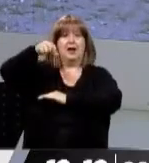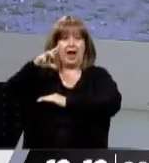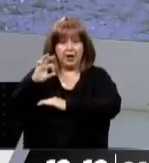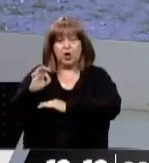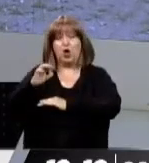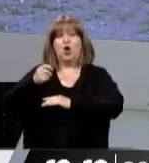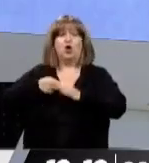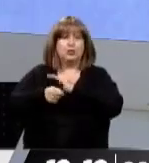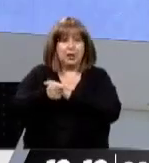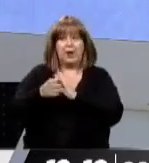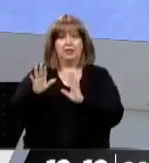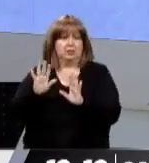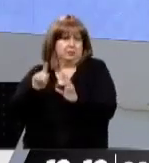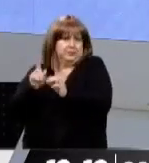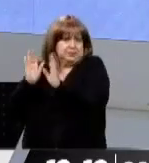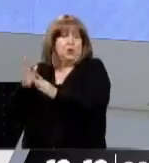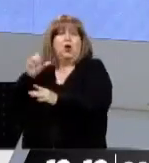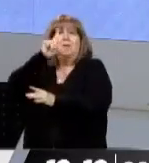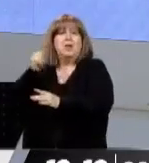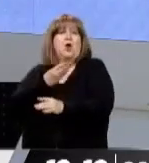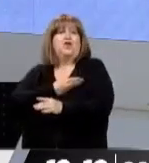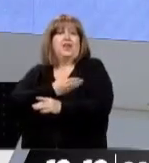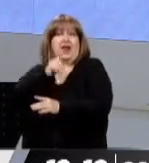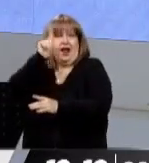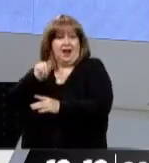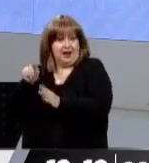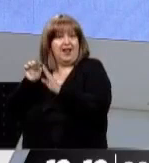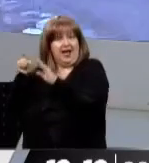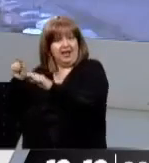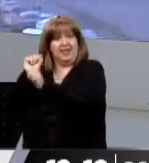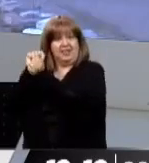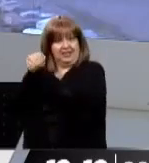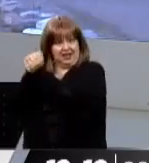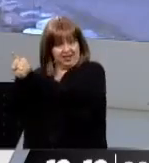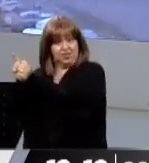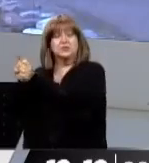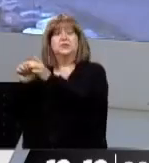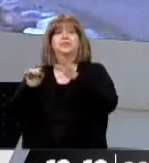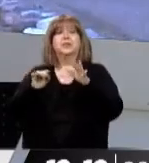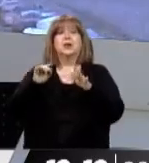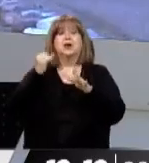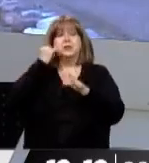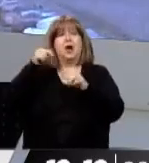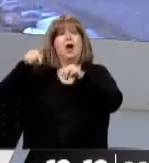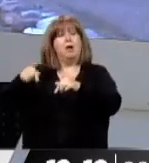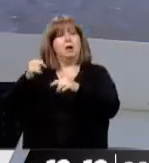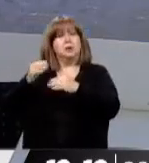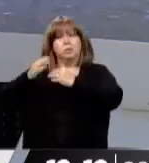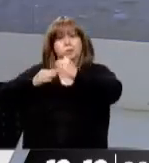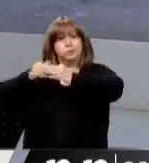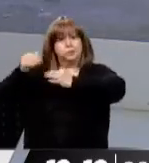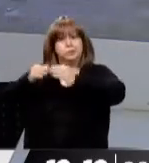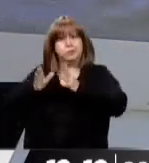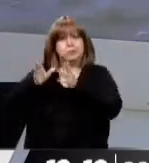narcotráfico, contrabando. Todos los delitos federales. Ahora, exactamente. Ya estaba terminada la parte para los hombres, lo que terminó de avanzarse, exacto, es el pabellón femenino y uno que se llama,